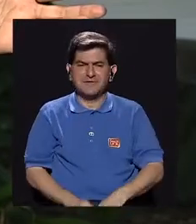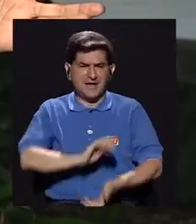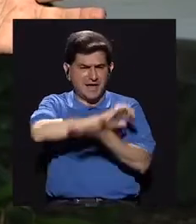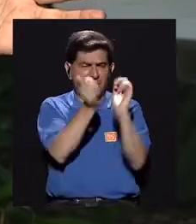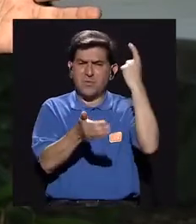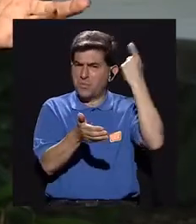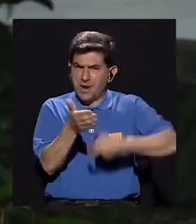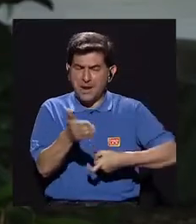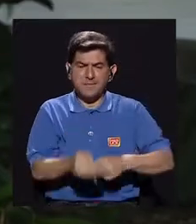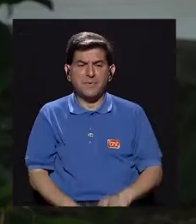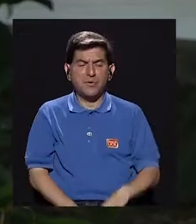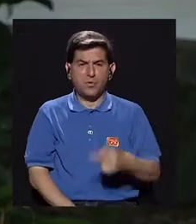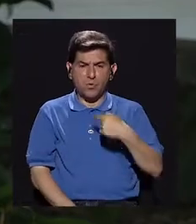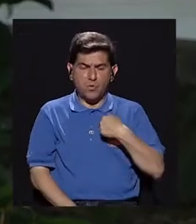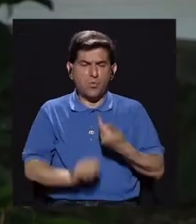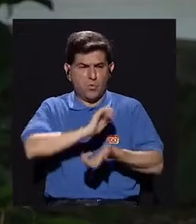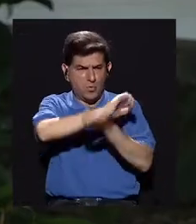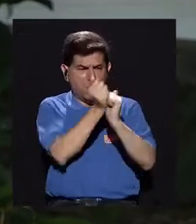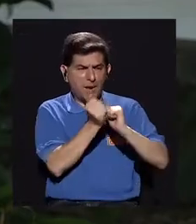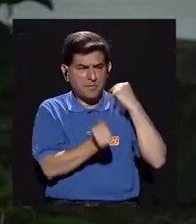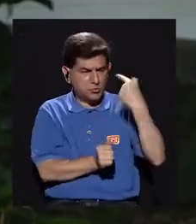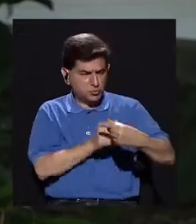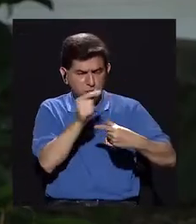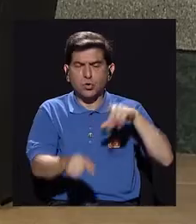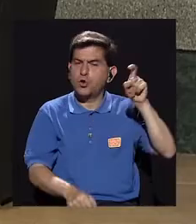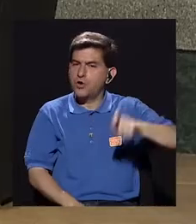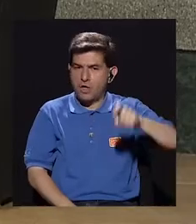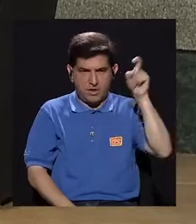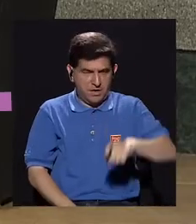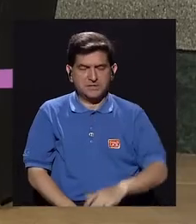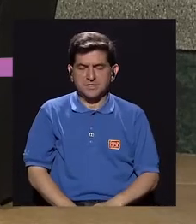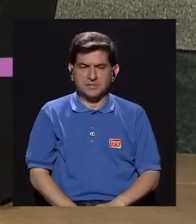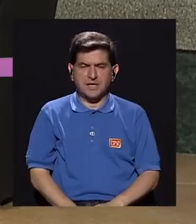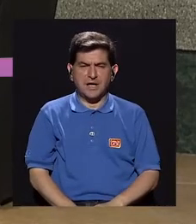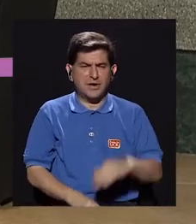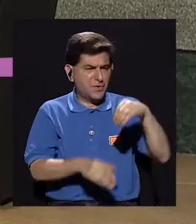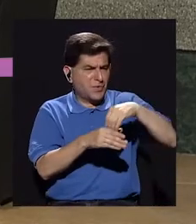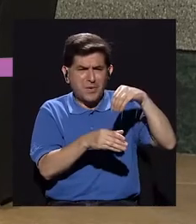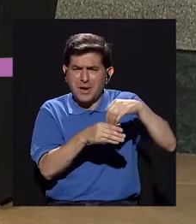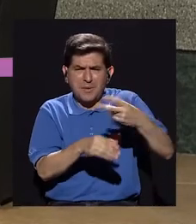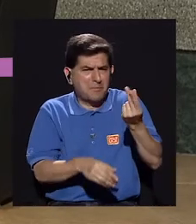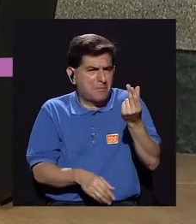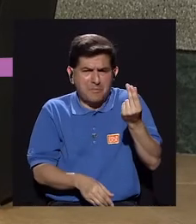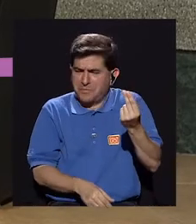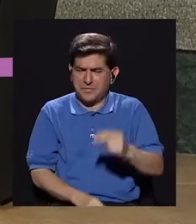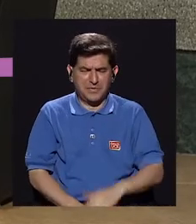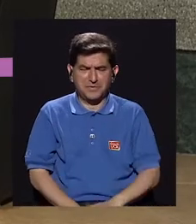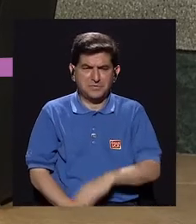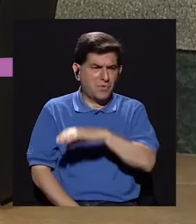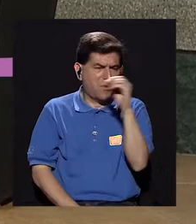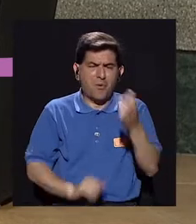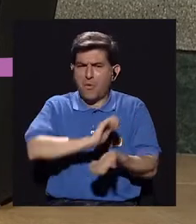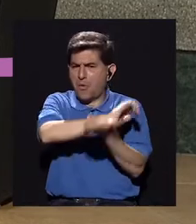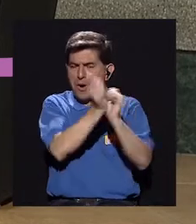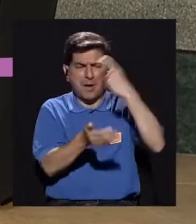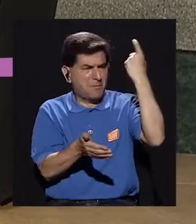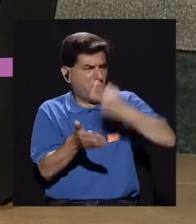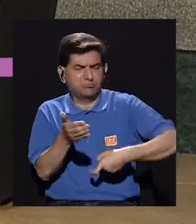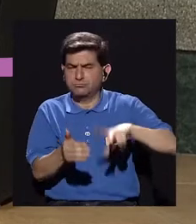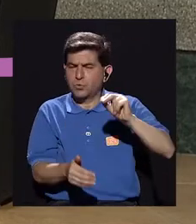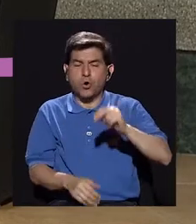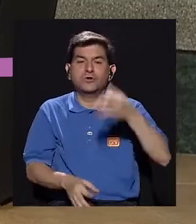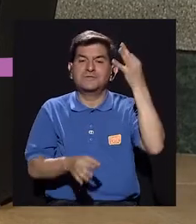cambios drásticos, es ir haciendo cambios exactamente. Poco a poco. No, no se ocupa ni gran inversión de recursos, ni